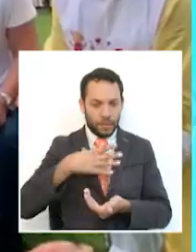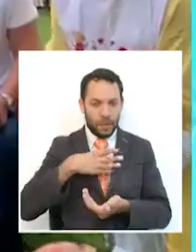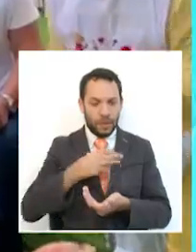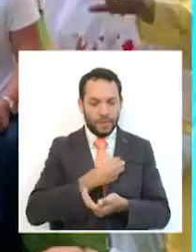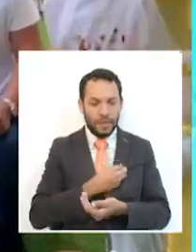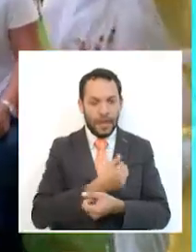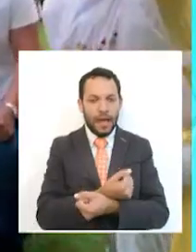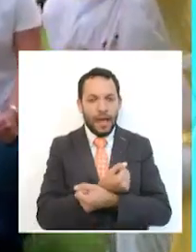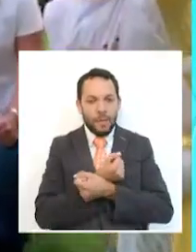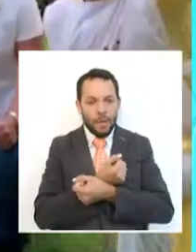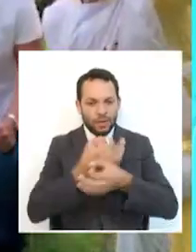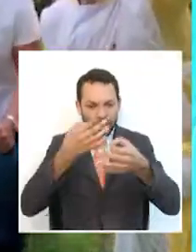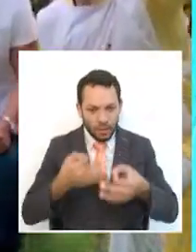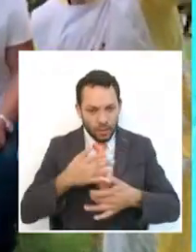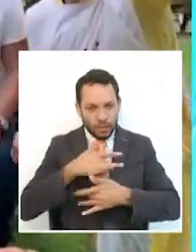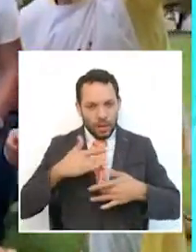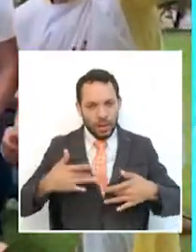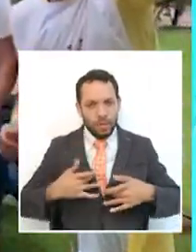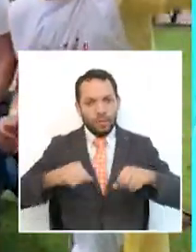afecto es